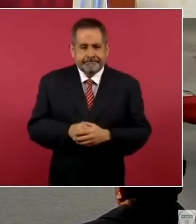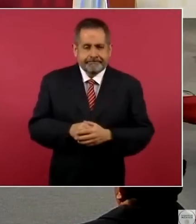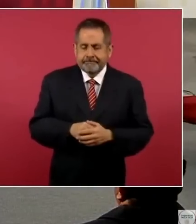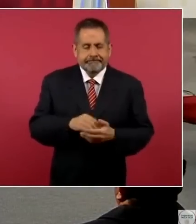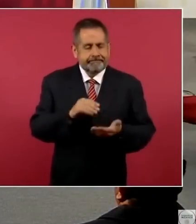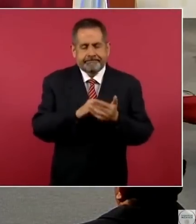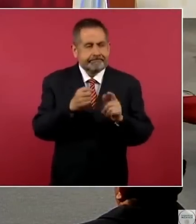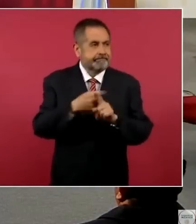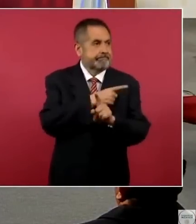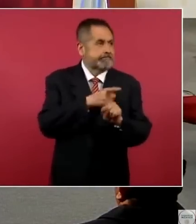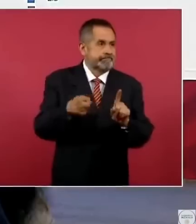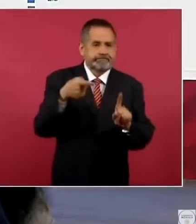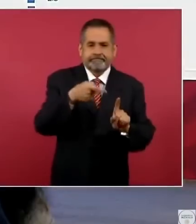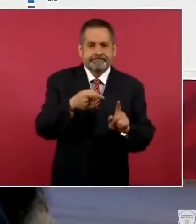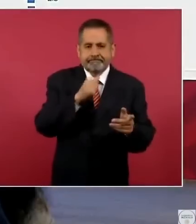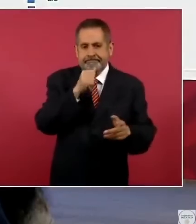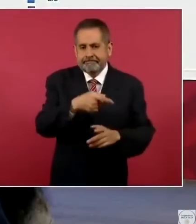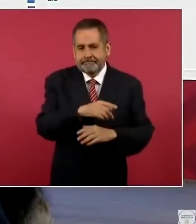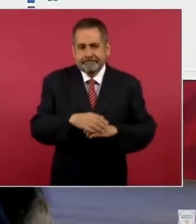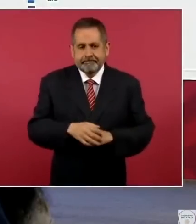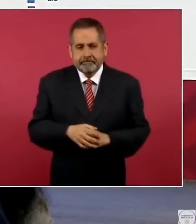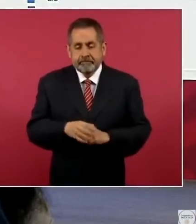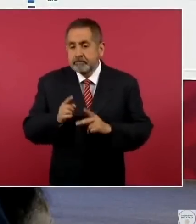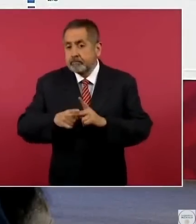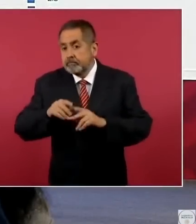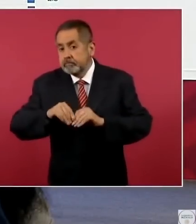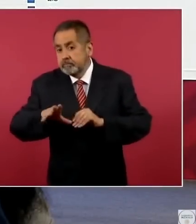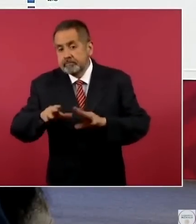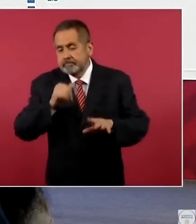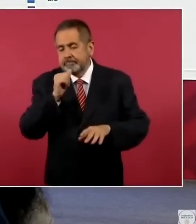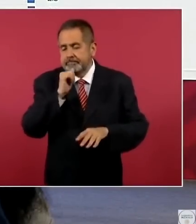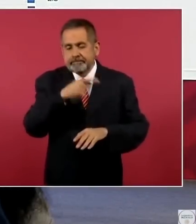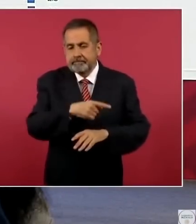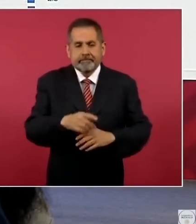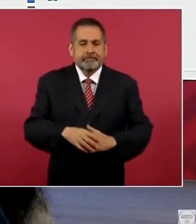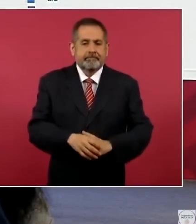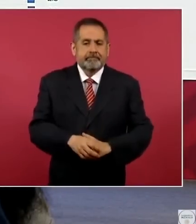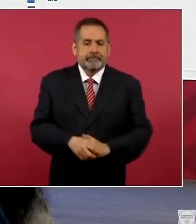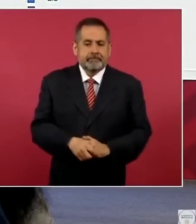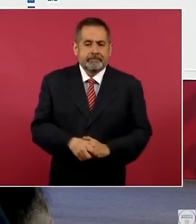dado su pronóstico.